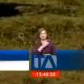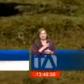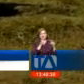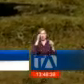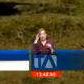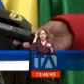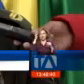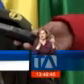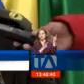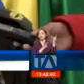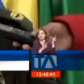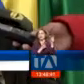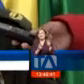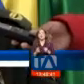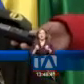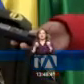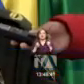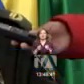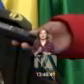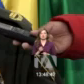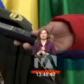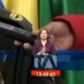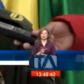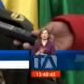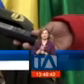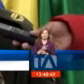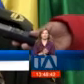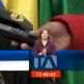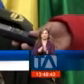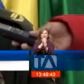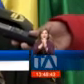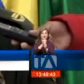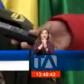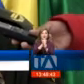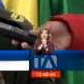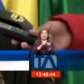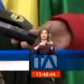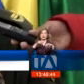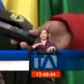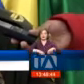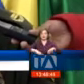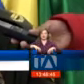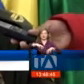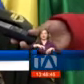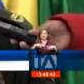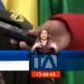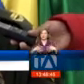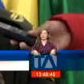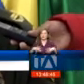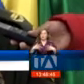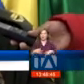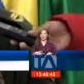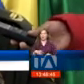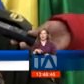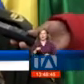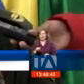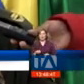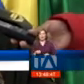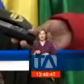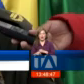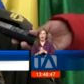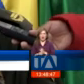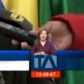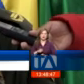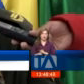y policial. Hay que hacerlo con cuidado, extremando las medidas de seguridad, especialmente en estos municipios donde desafortunadamente hemos tenido presencia por